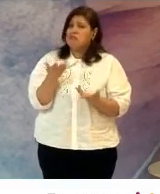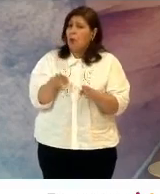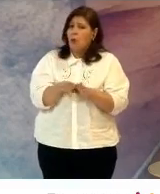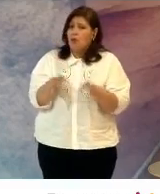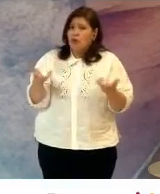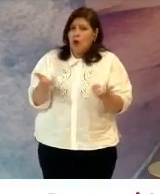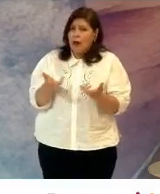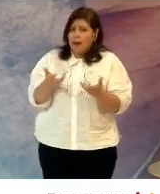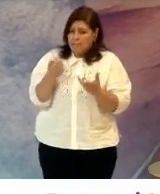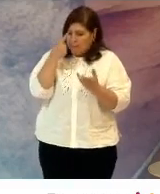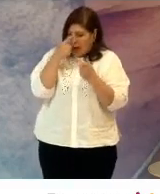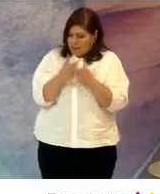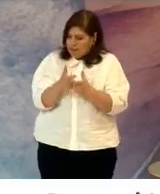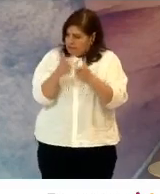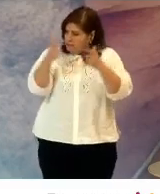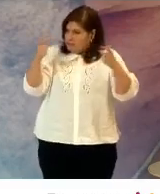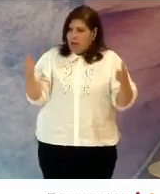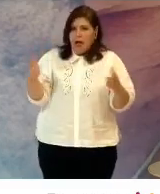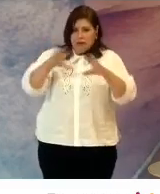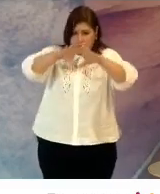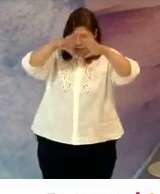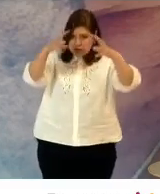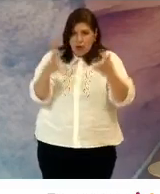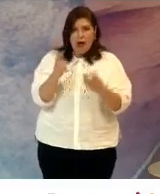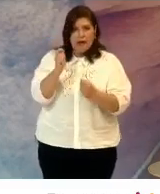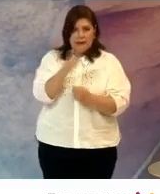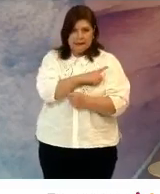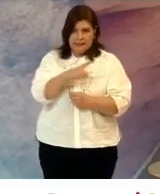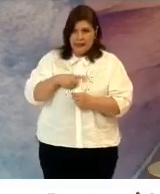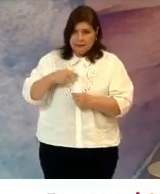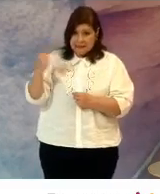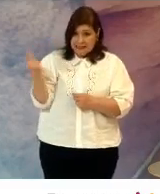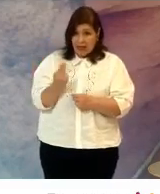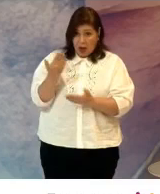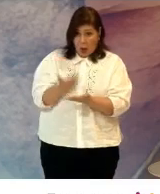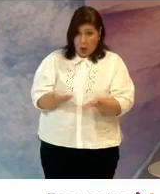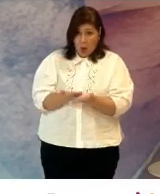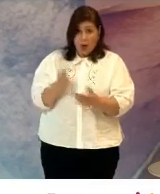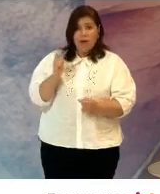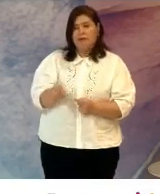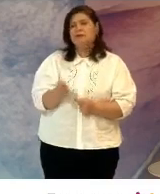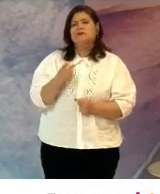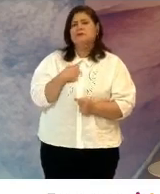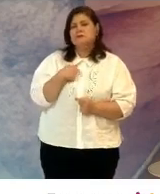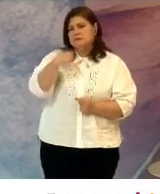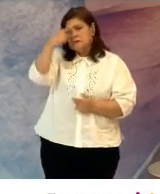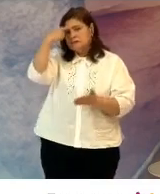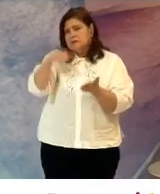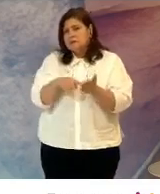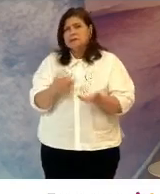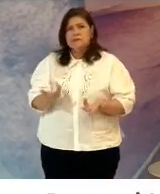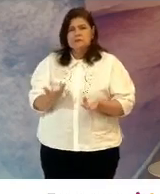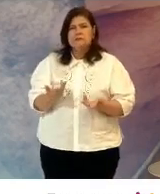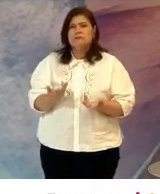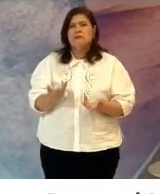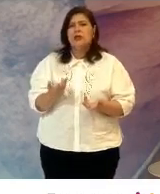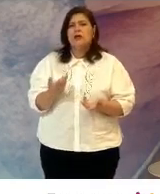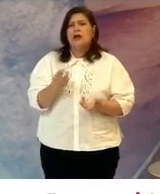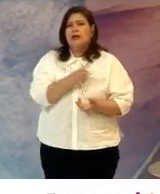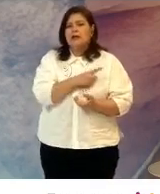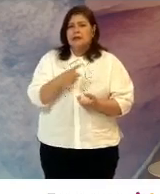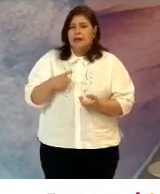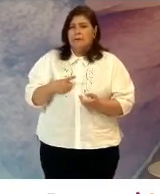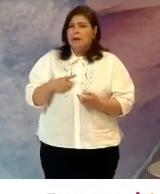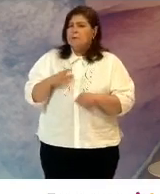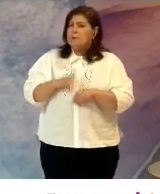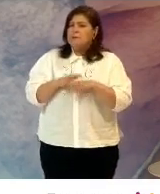a gran escala, en la escala que necesitamos hoy, y yo diría que esto es lo